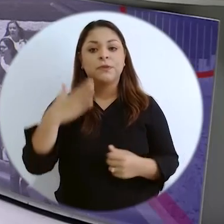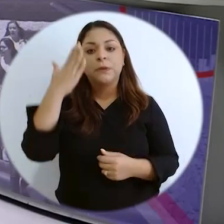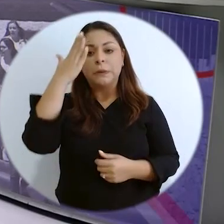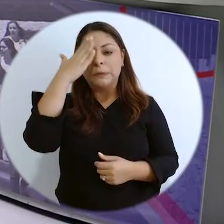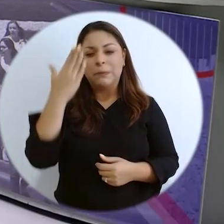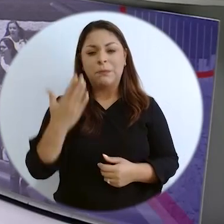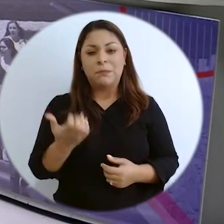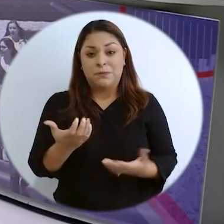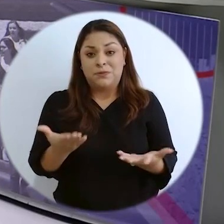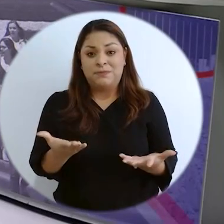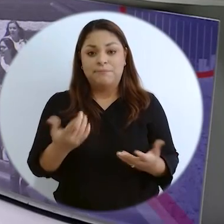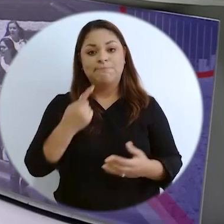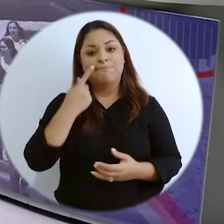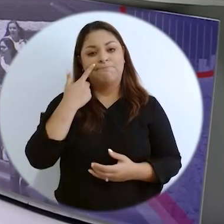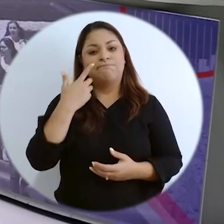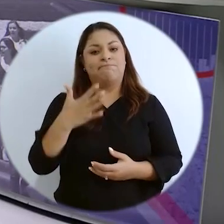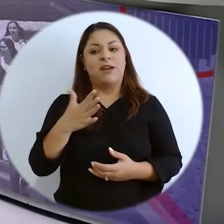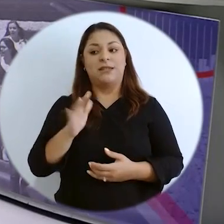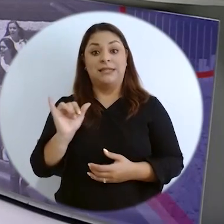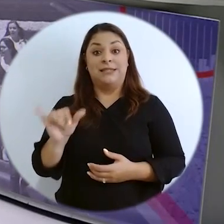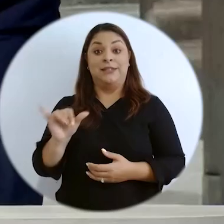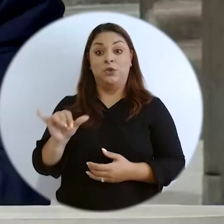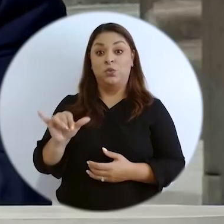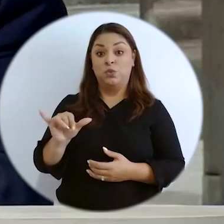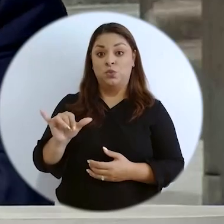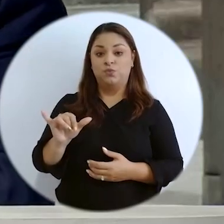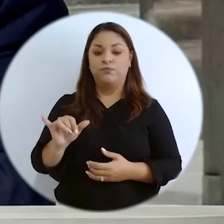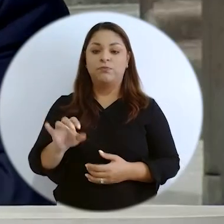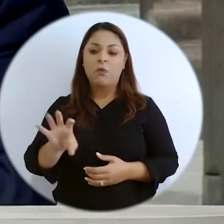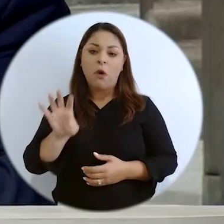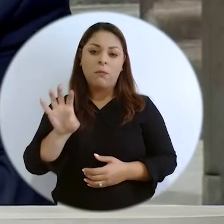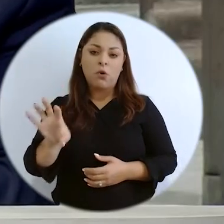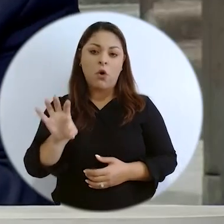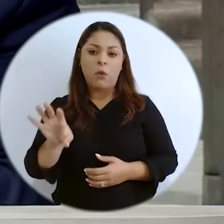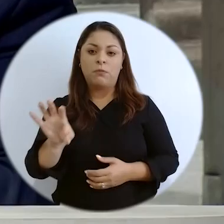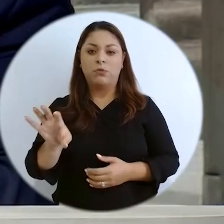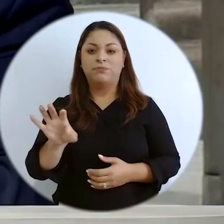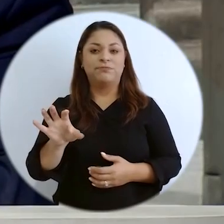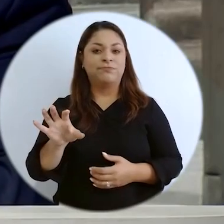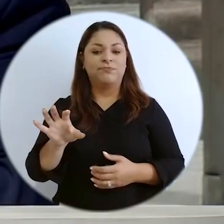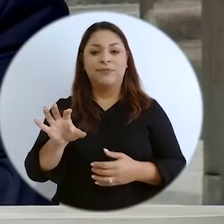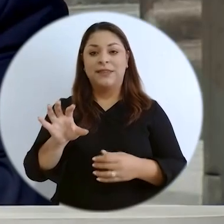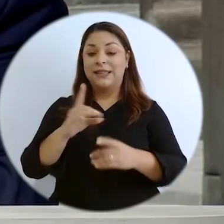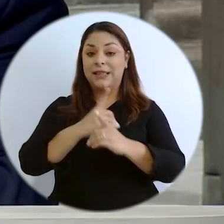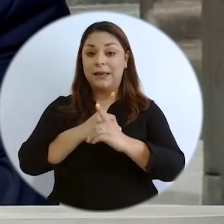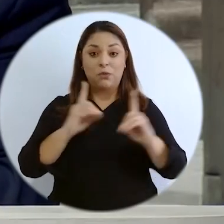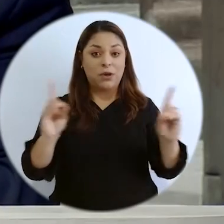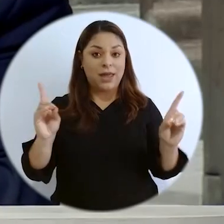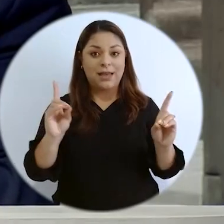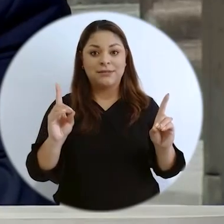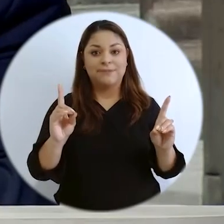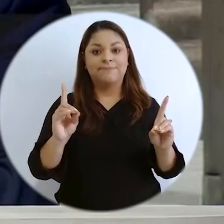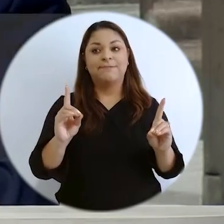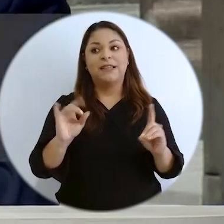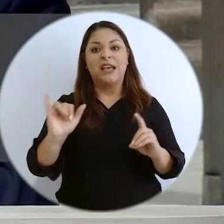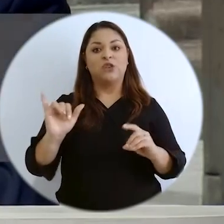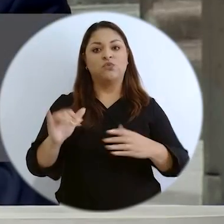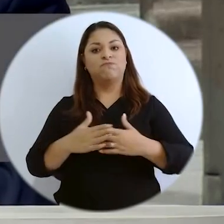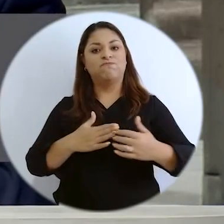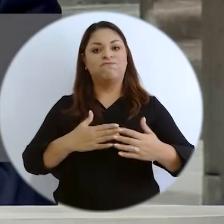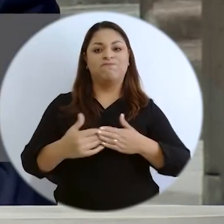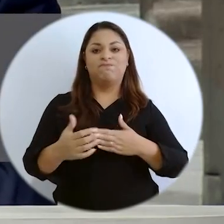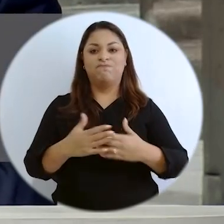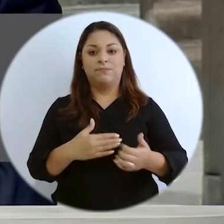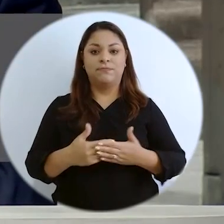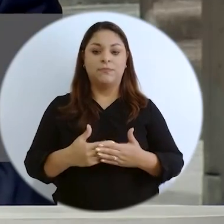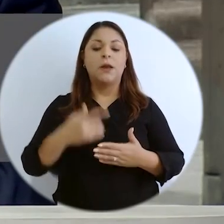consensuadas, porque pareciera que eso, que es característica de un orden democrático, es